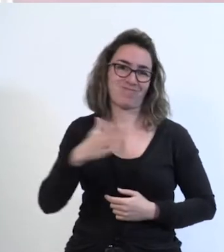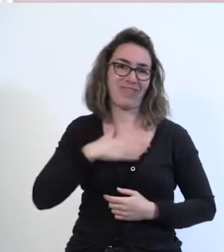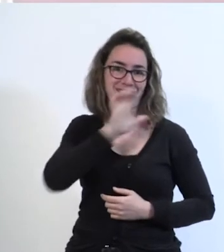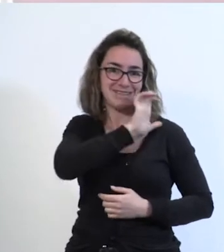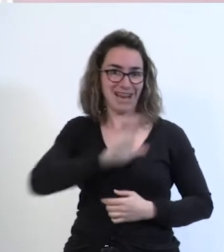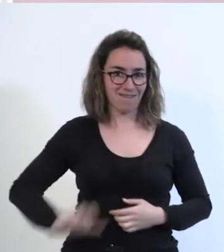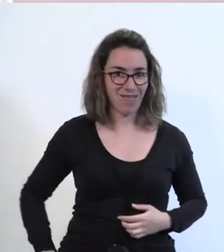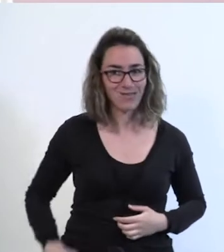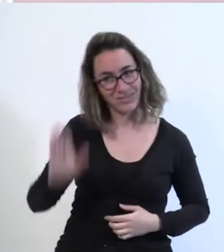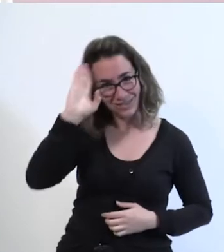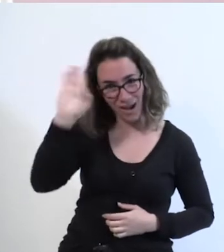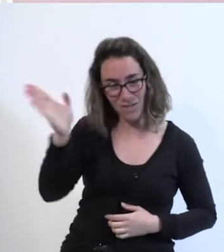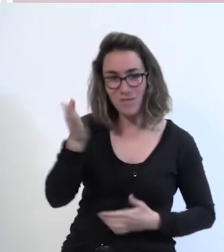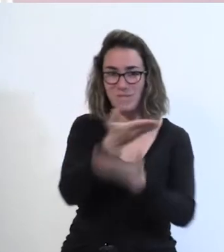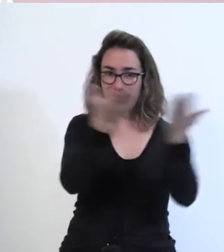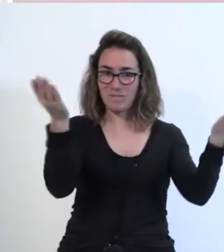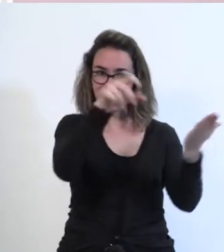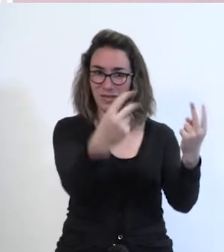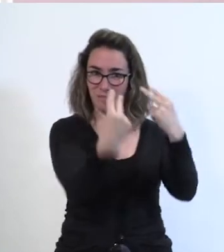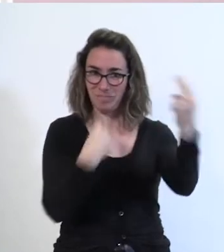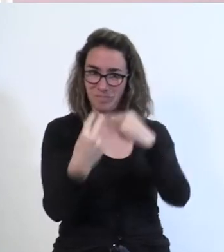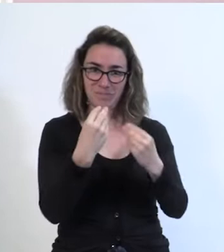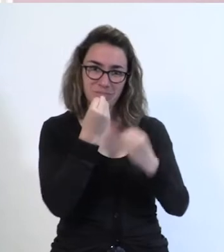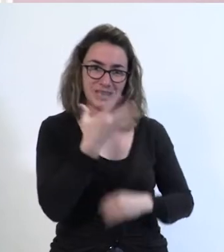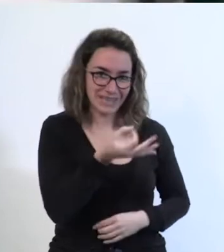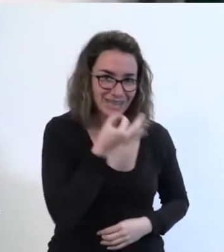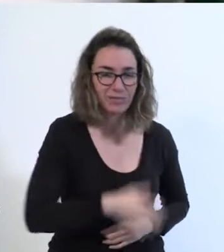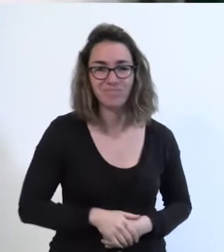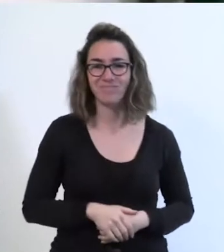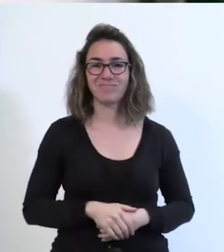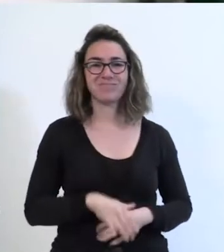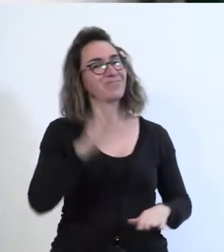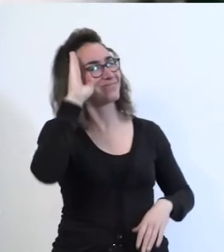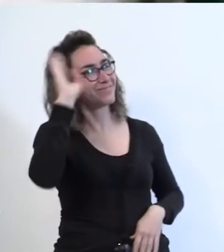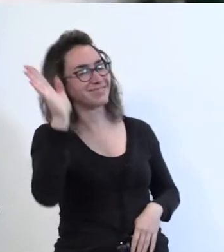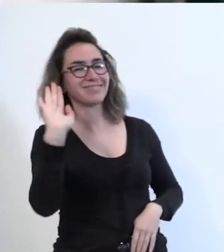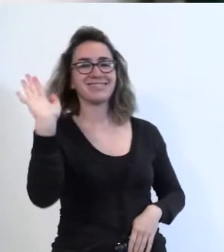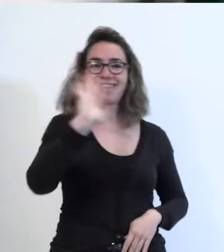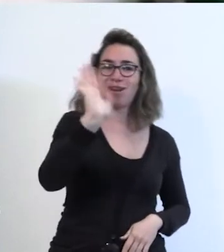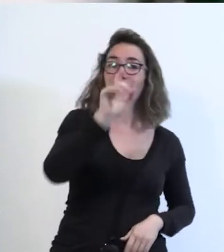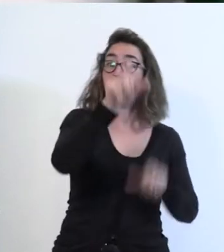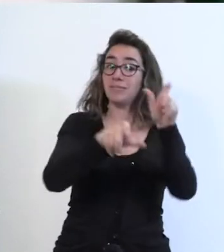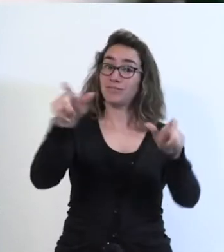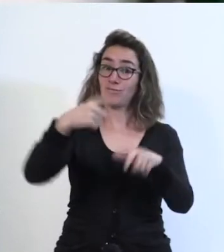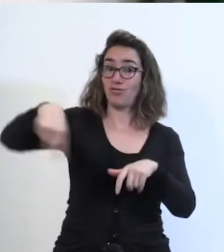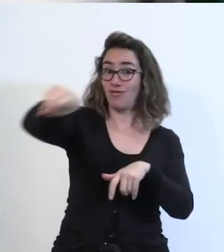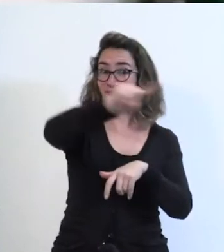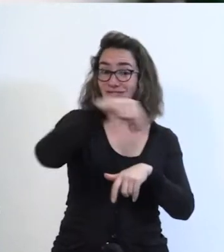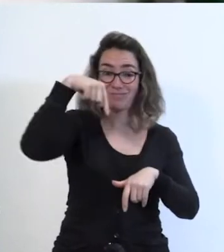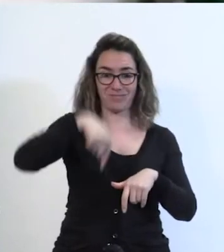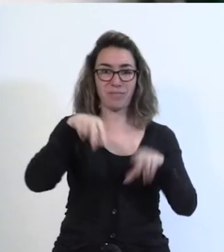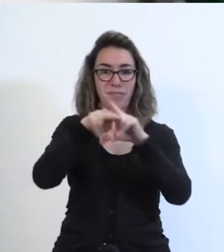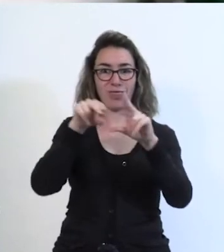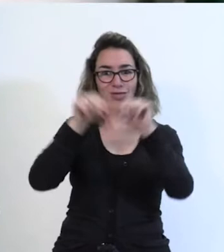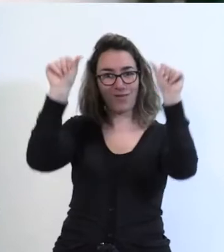tardes, arratsaldeon a todas las que nos estáis viendo. Hola, buenas tardes. Un saludo a todas las personas que